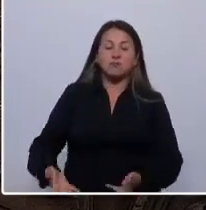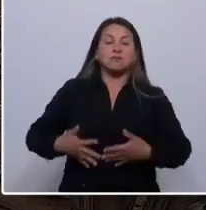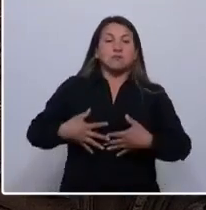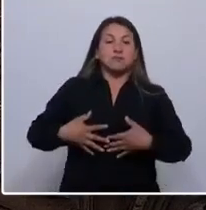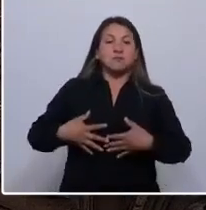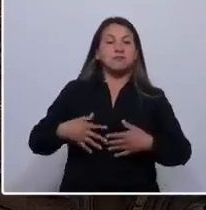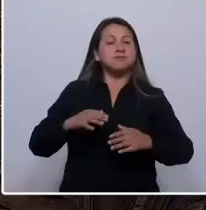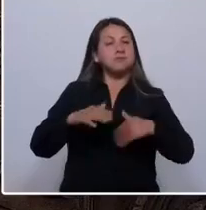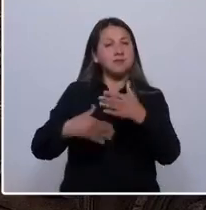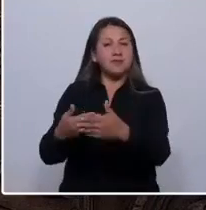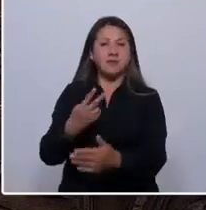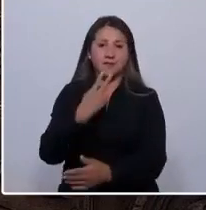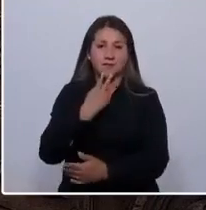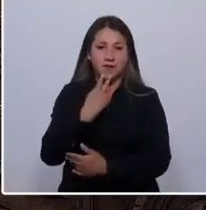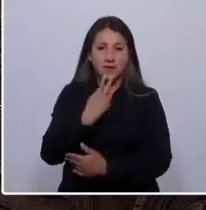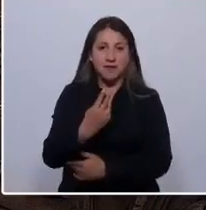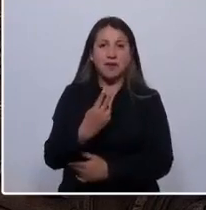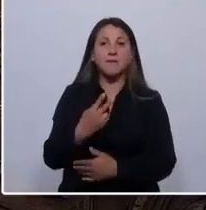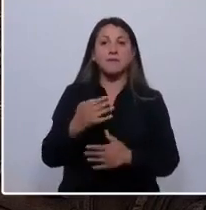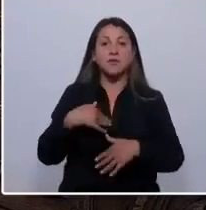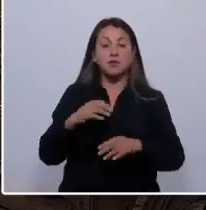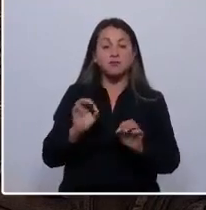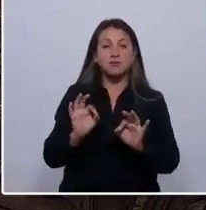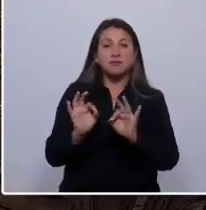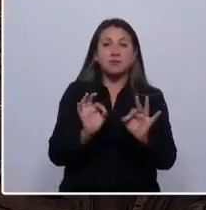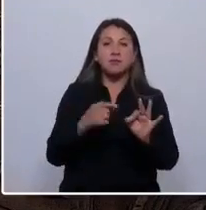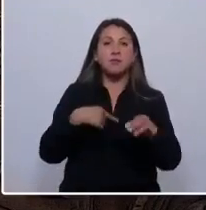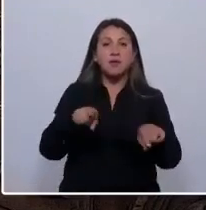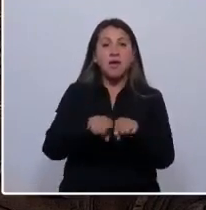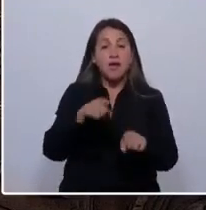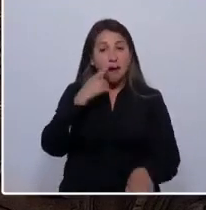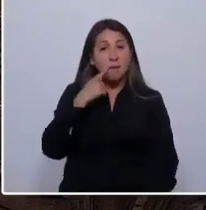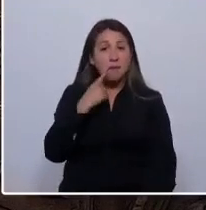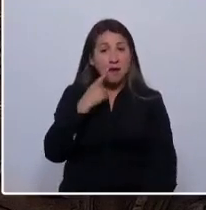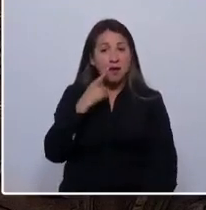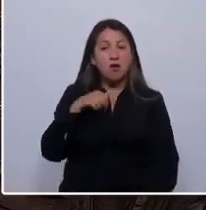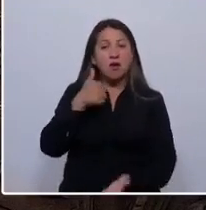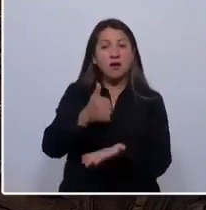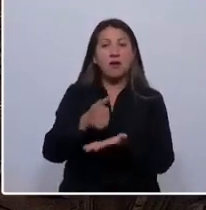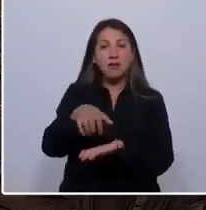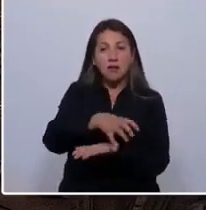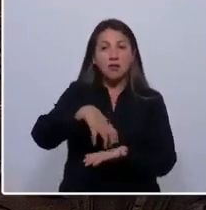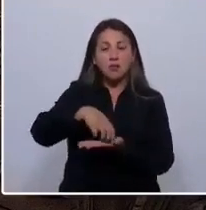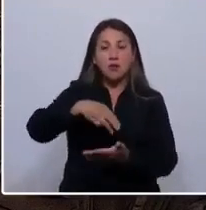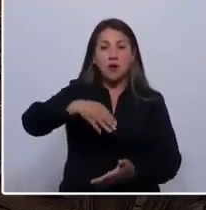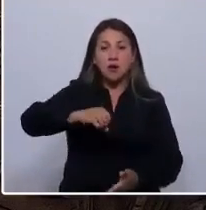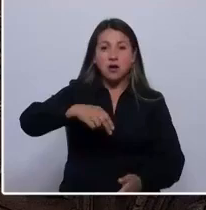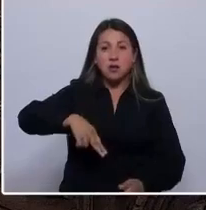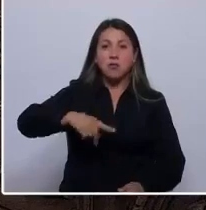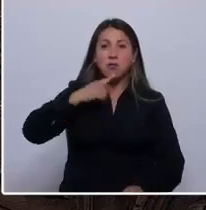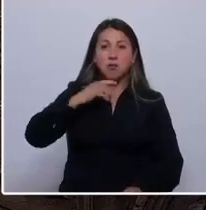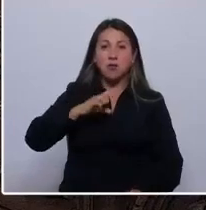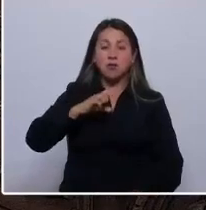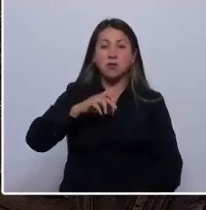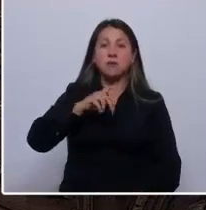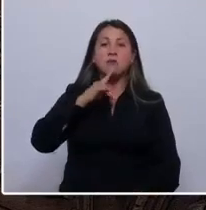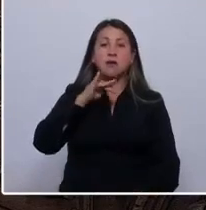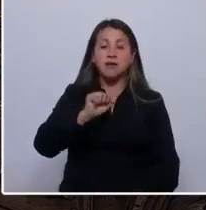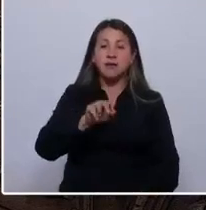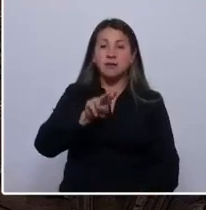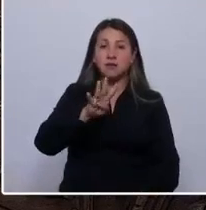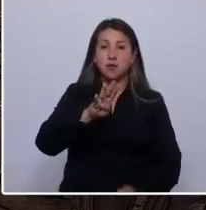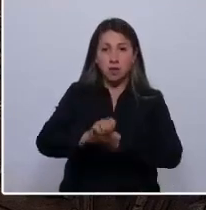vida. Destaco a mi hermano, que en vida fue alcalde de la comuna de Montepatria por 24